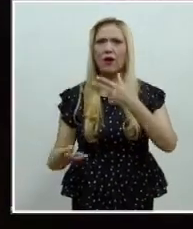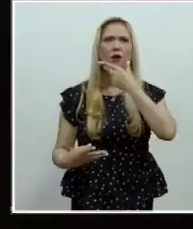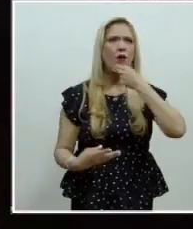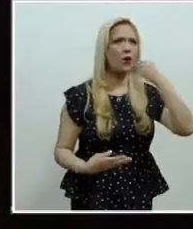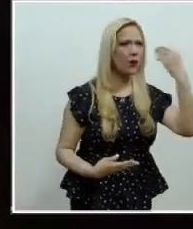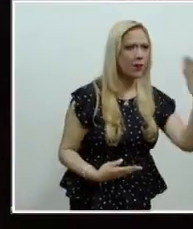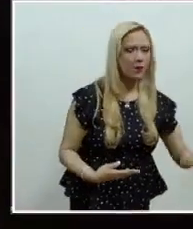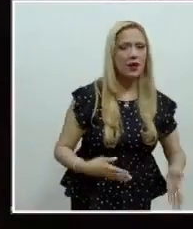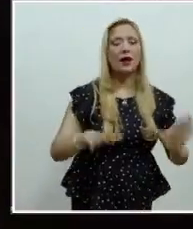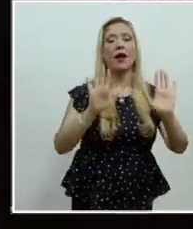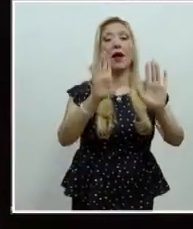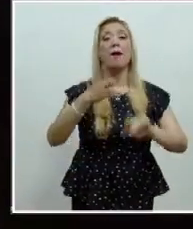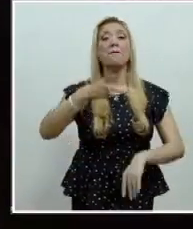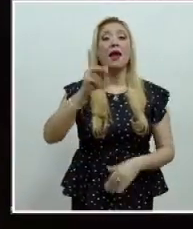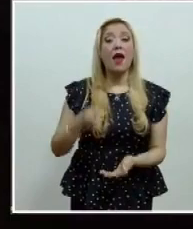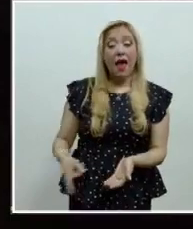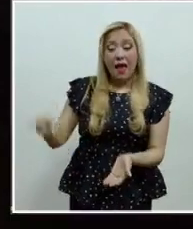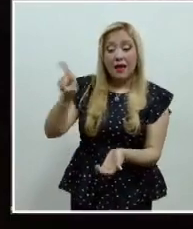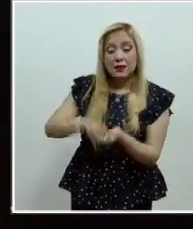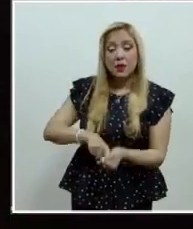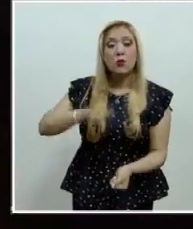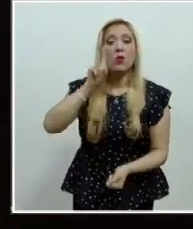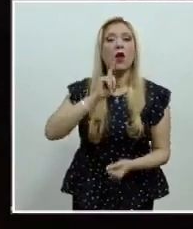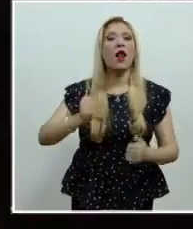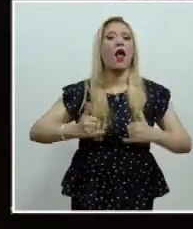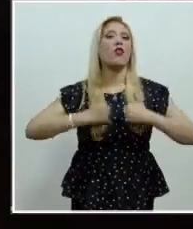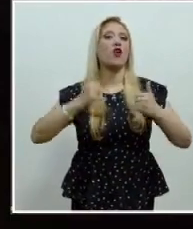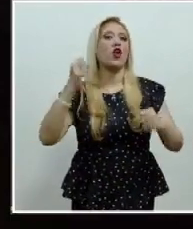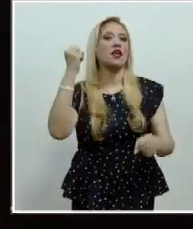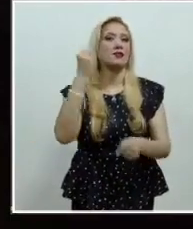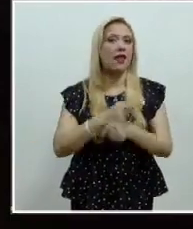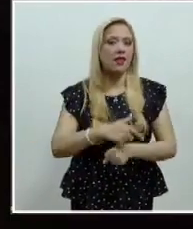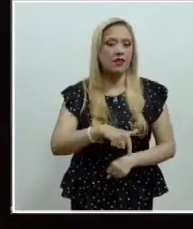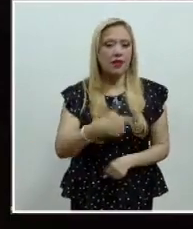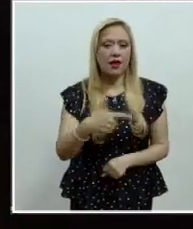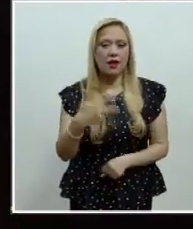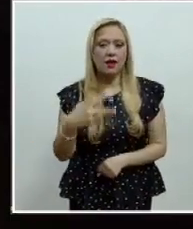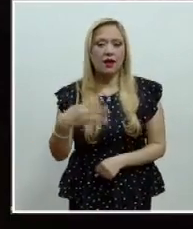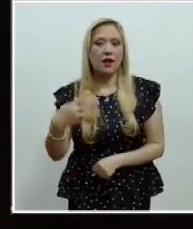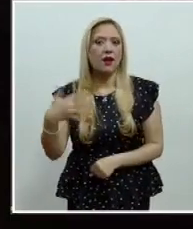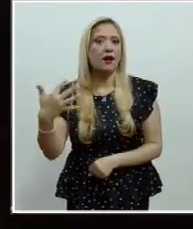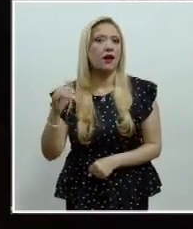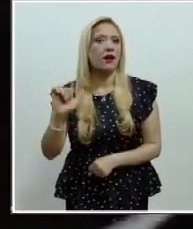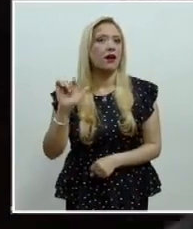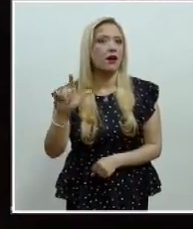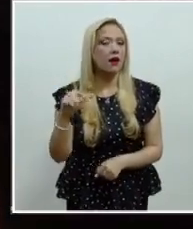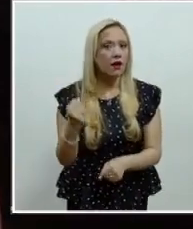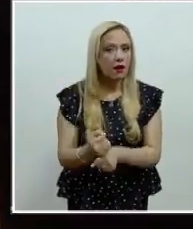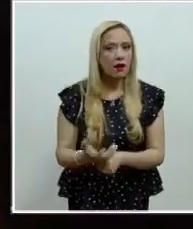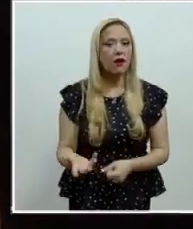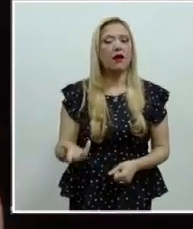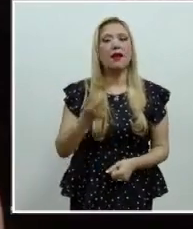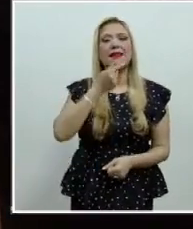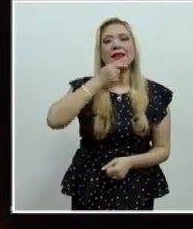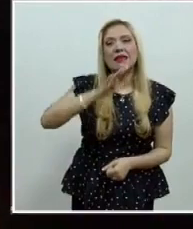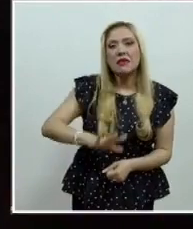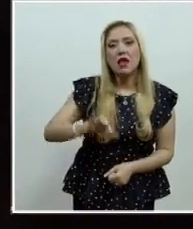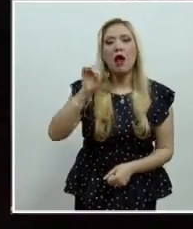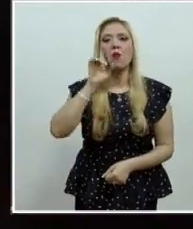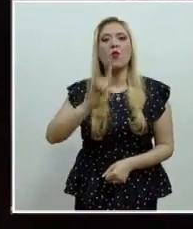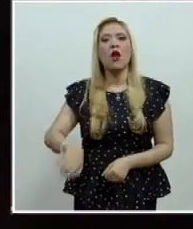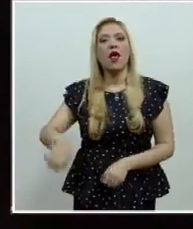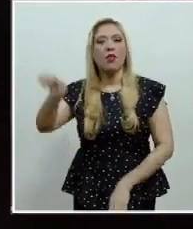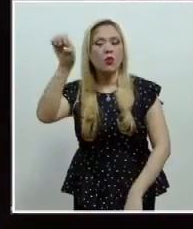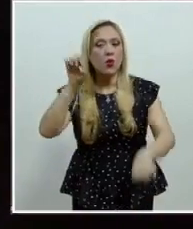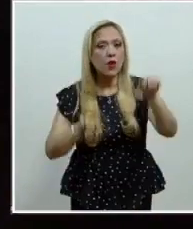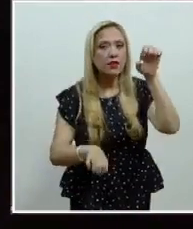pero además habemos adolescentes, niñas, mujeres adultas,